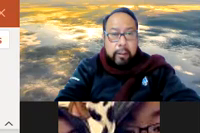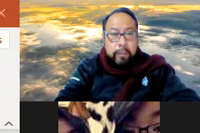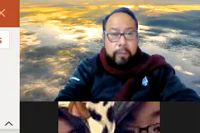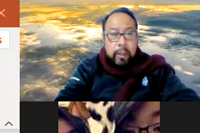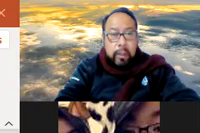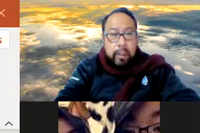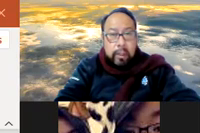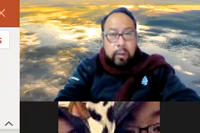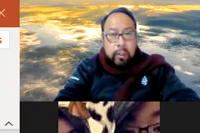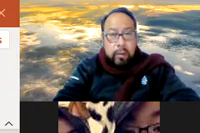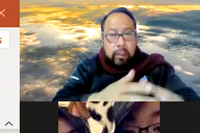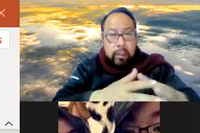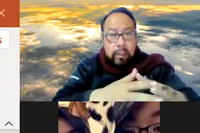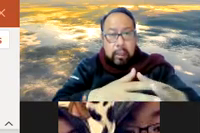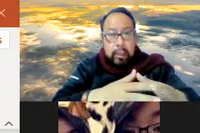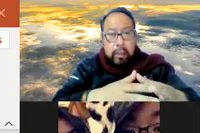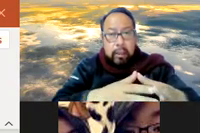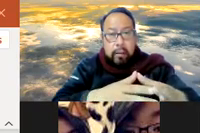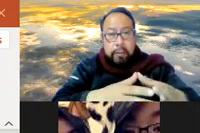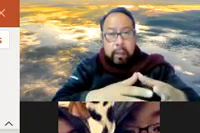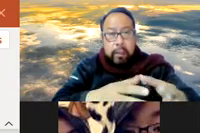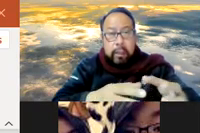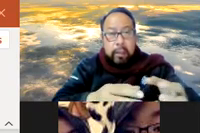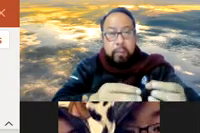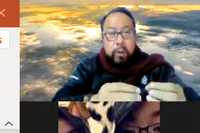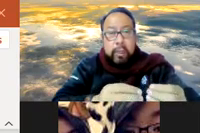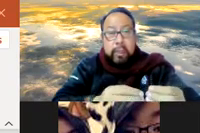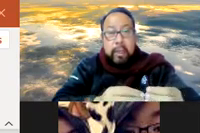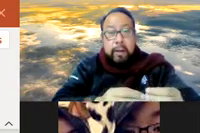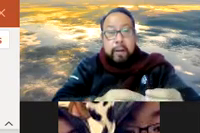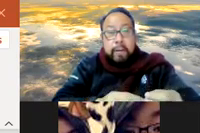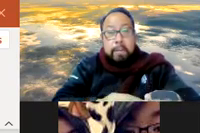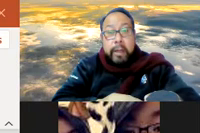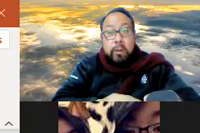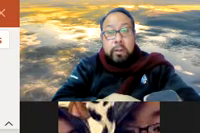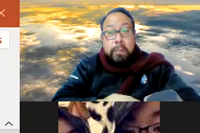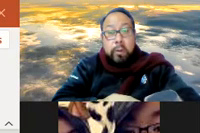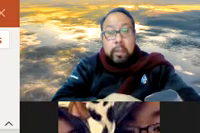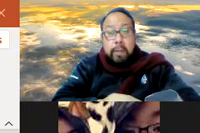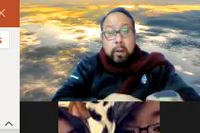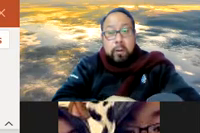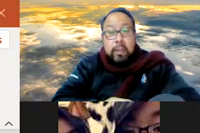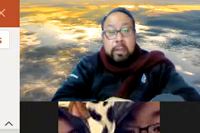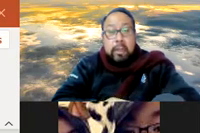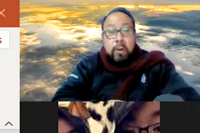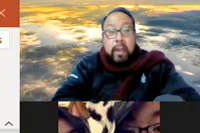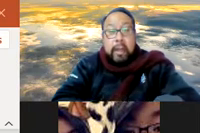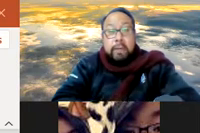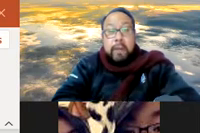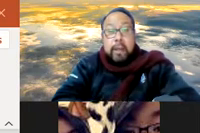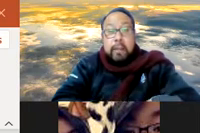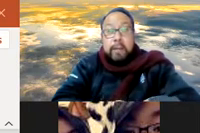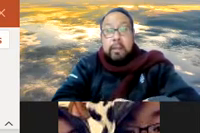que hay, ¿no? Entonces nos dice que pues, la investigación puede originar varios tipos de trabajo